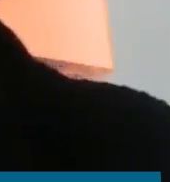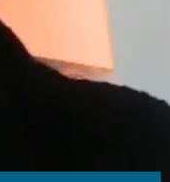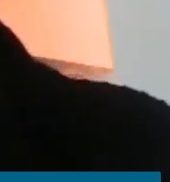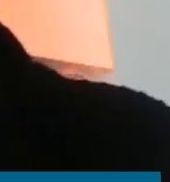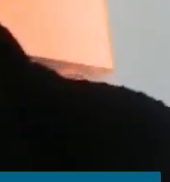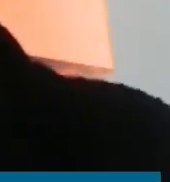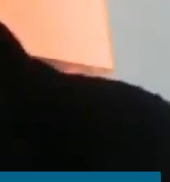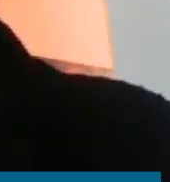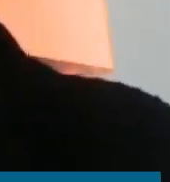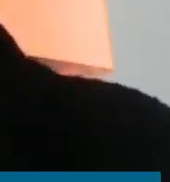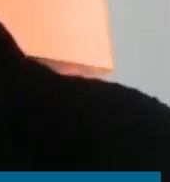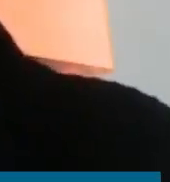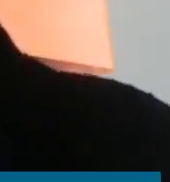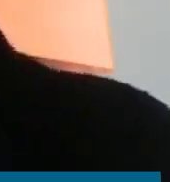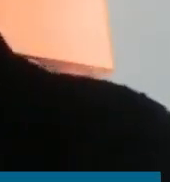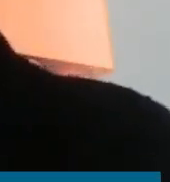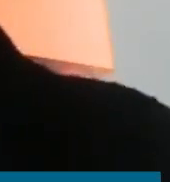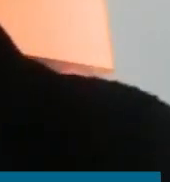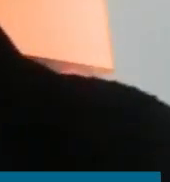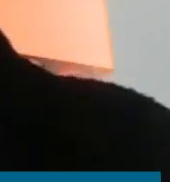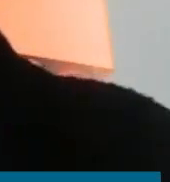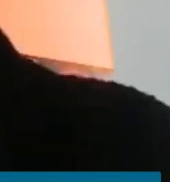empresariado y trabajadores?